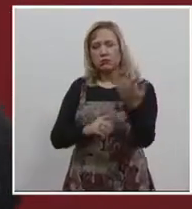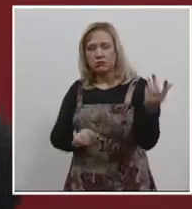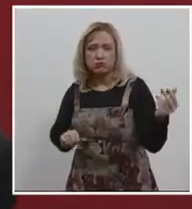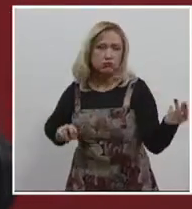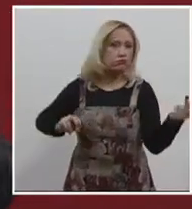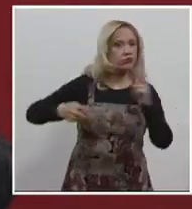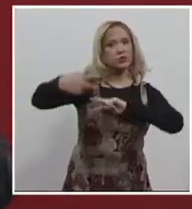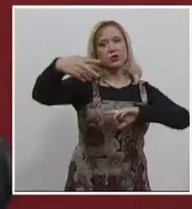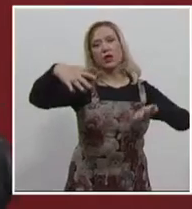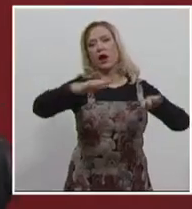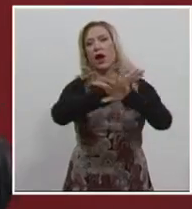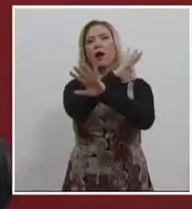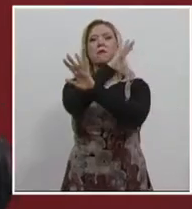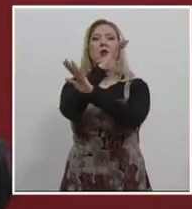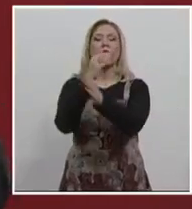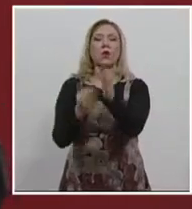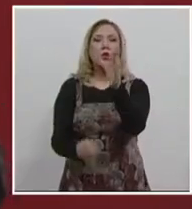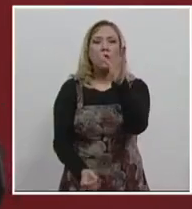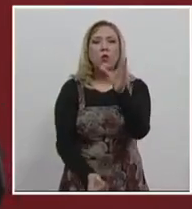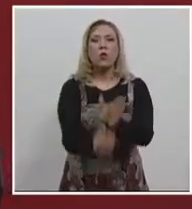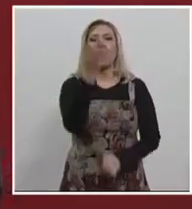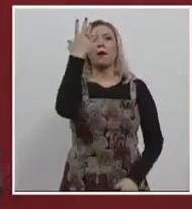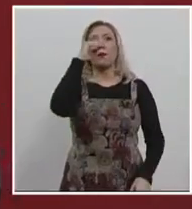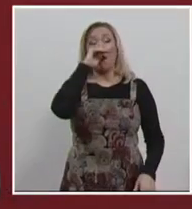con una marcada